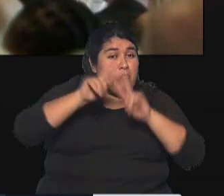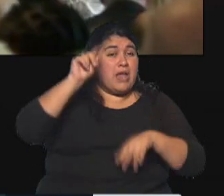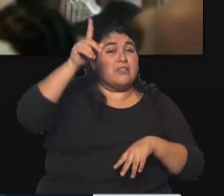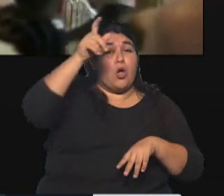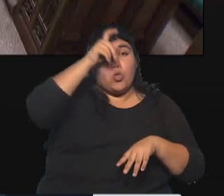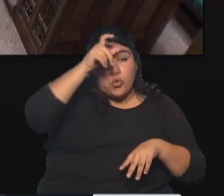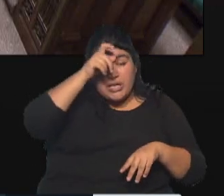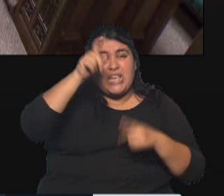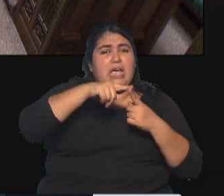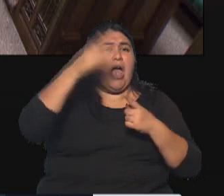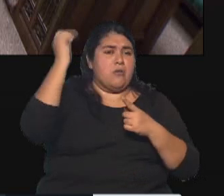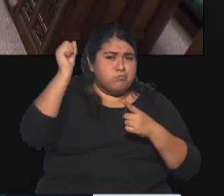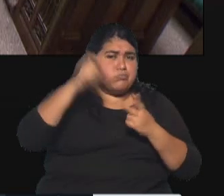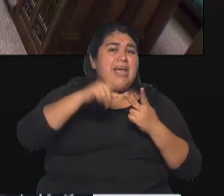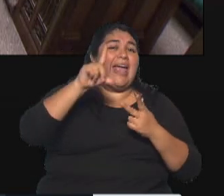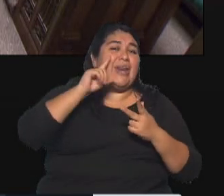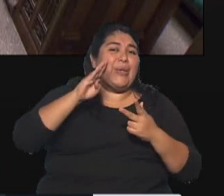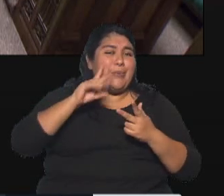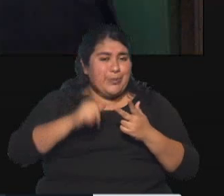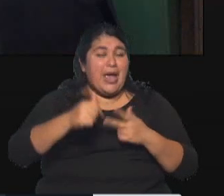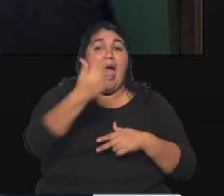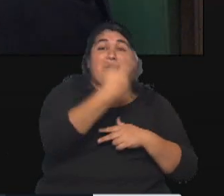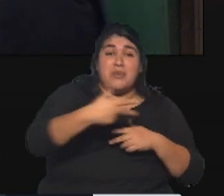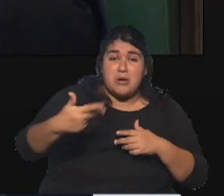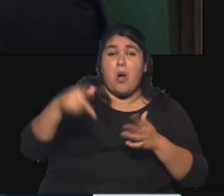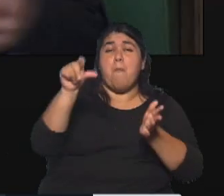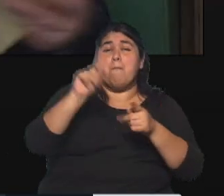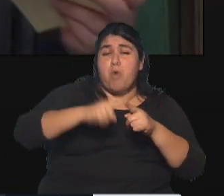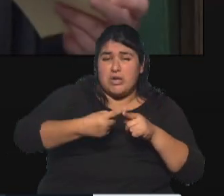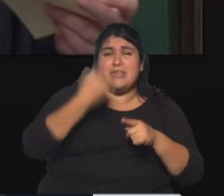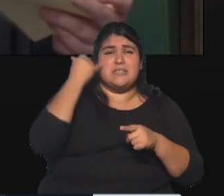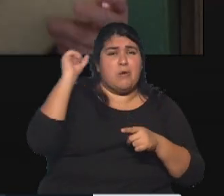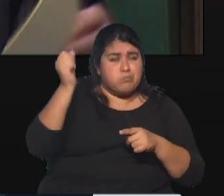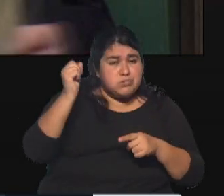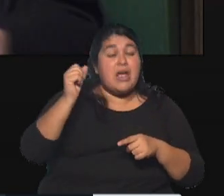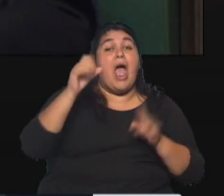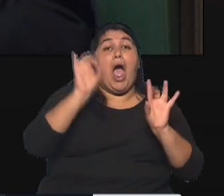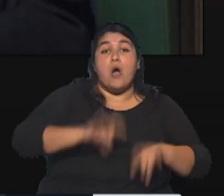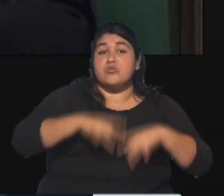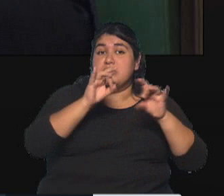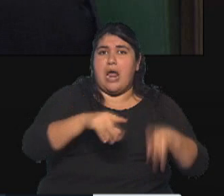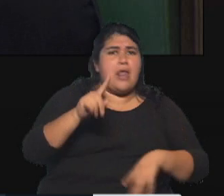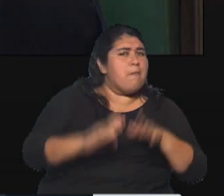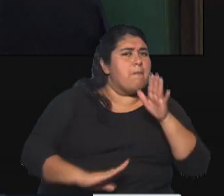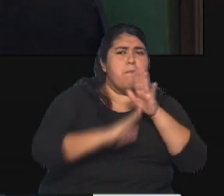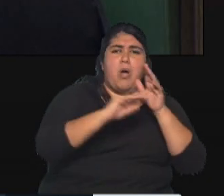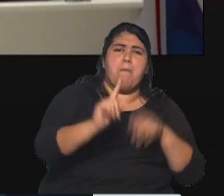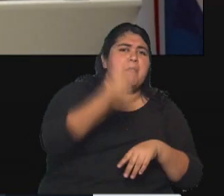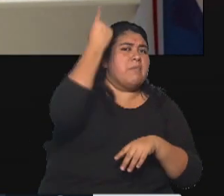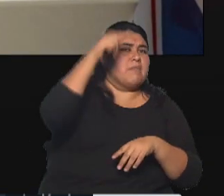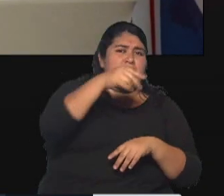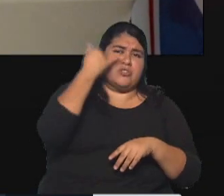Turquía, lo hizo también con Libia, Dinamarca tiene políticas muy similares, Australia fue el gran caso pionero, ¿no?